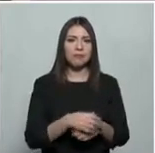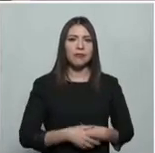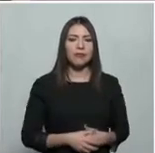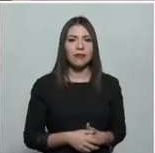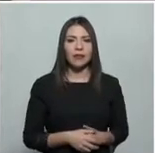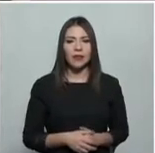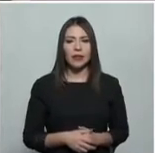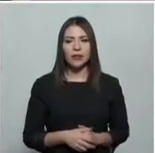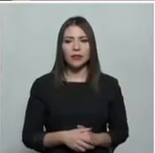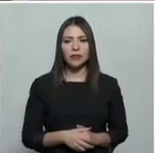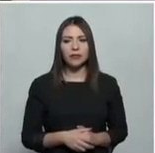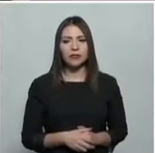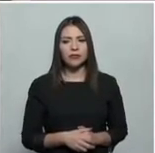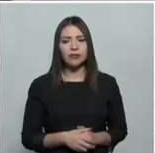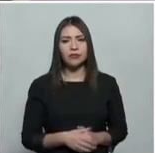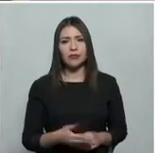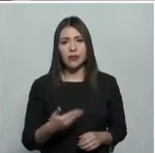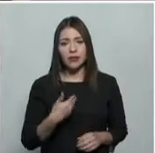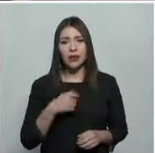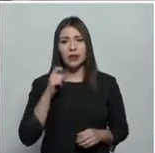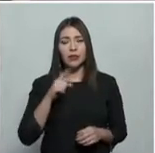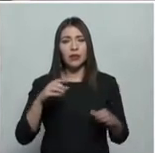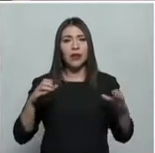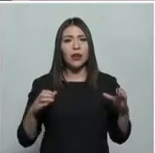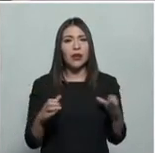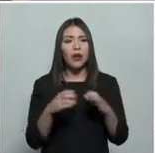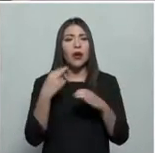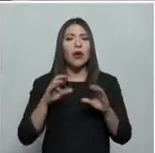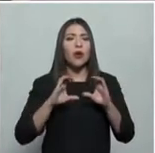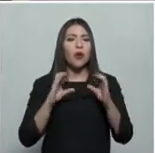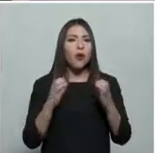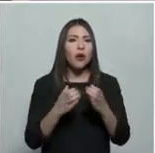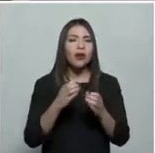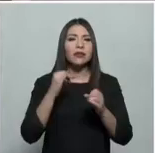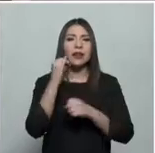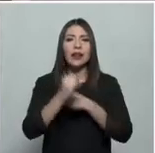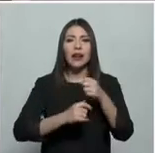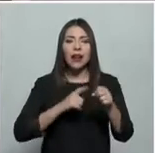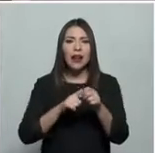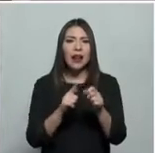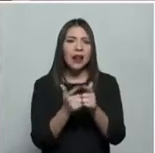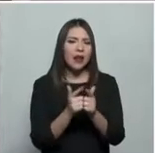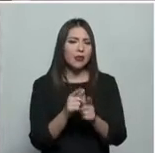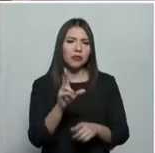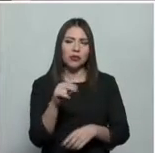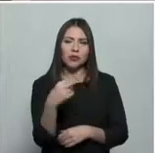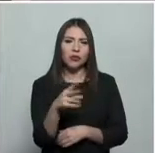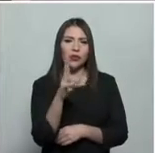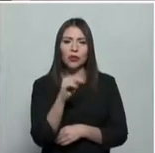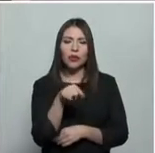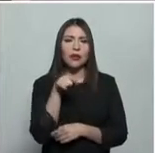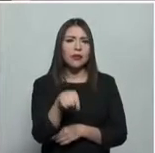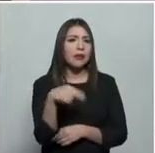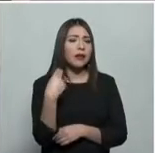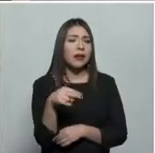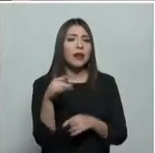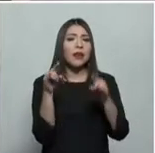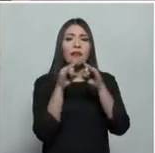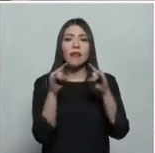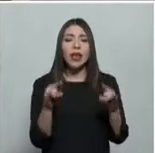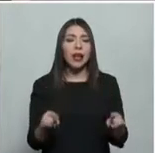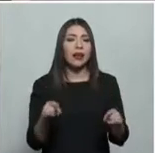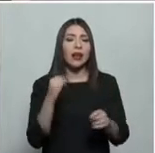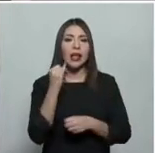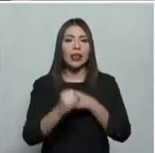nos llamamos Congreso Internacional del Libro o Simposio de la Lectura. Nos llamamos Feria Internacional del